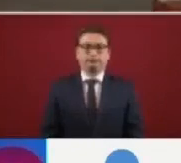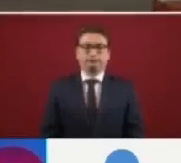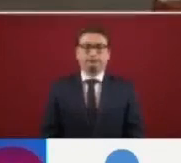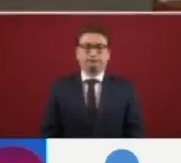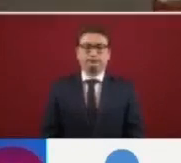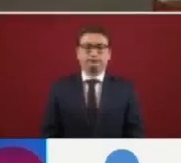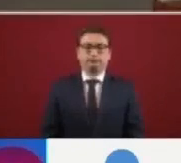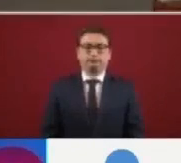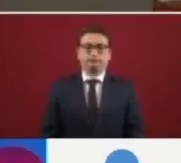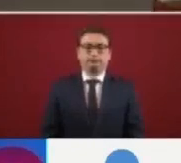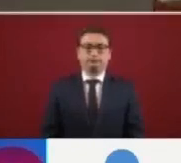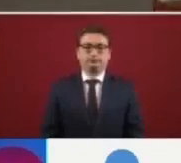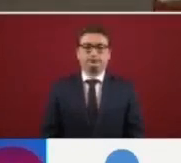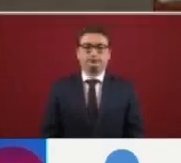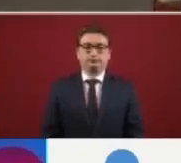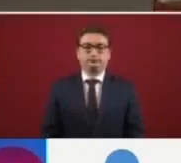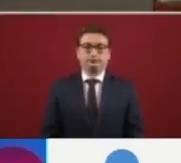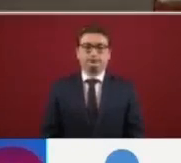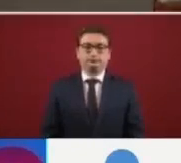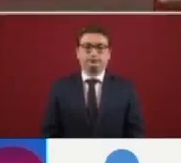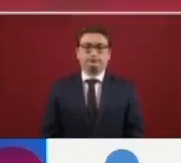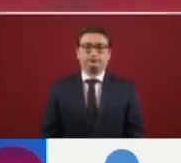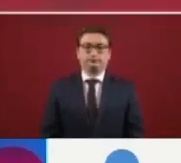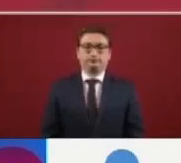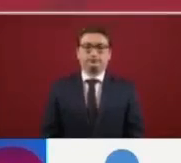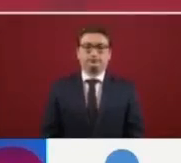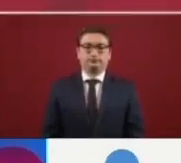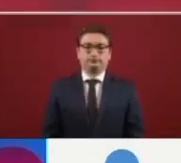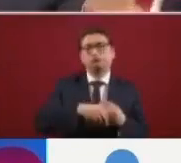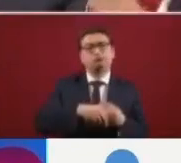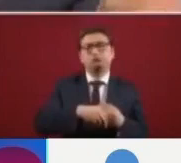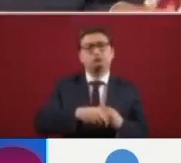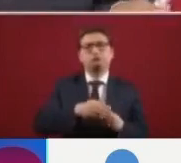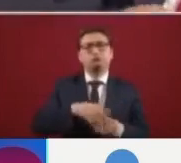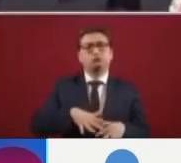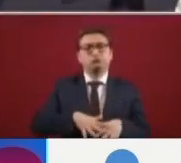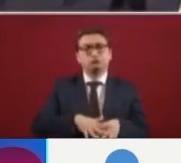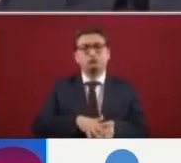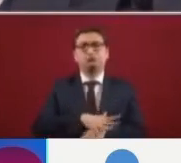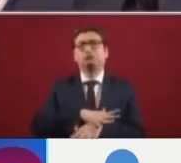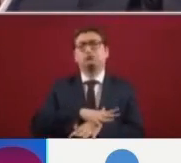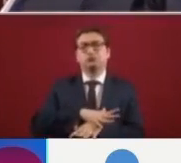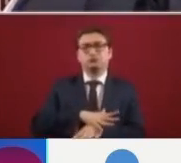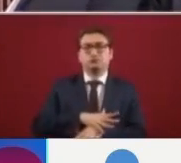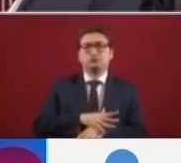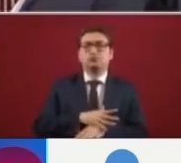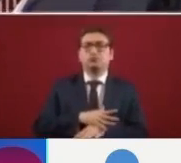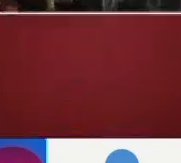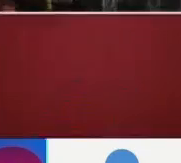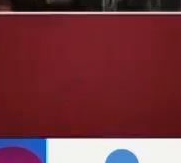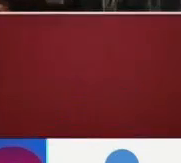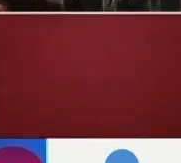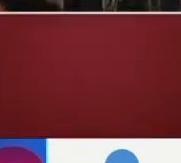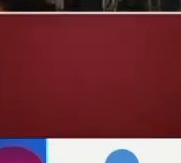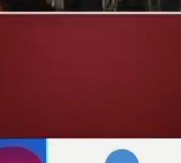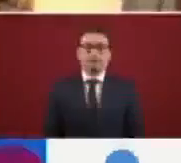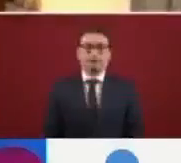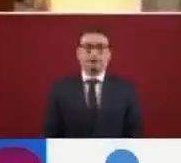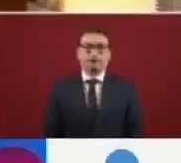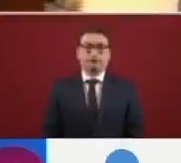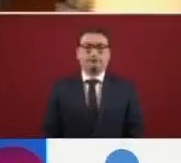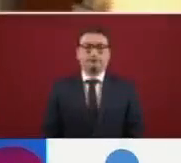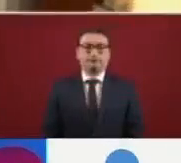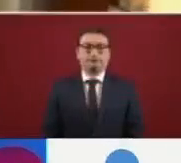a los campesinos para que no se sumen a la delincuencia. Les pidió a los ciudadanos que hagan conciencia sobre las consecuencias de cometer este